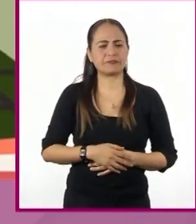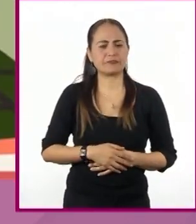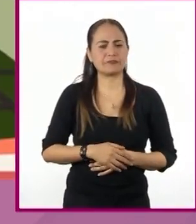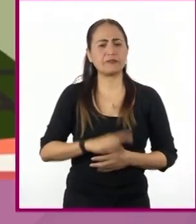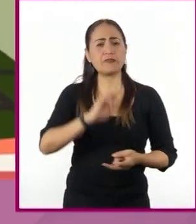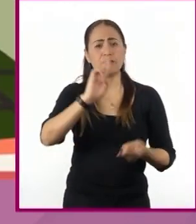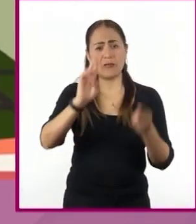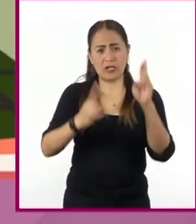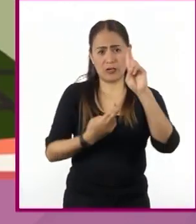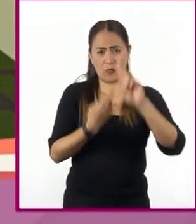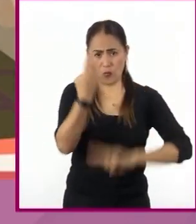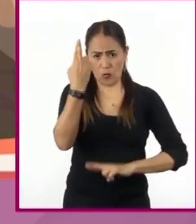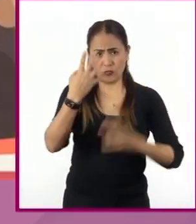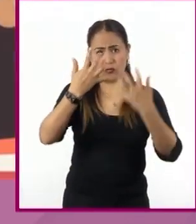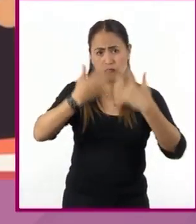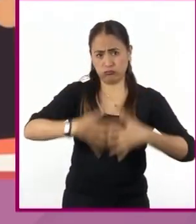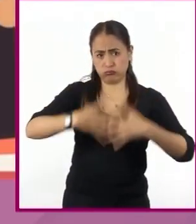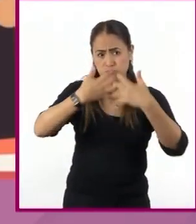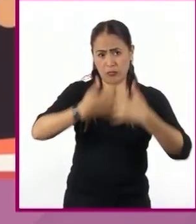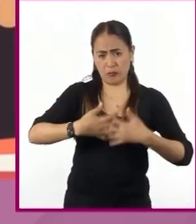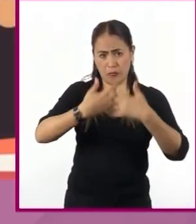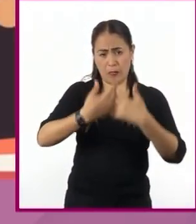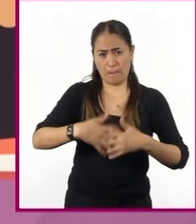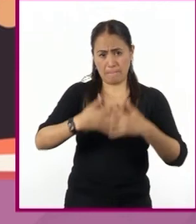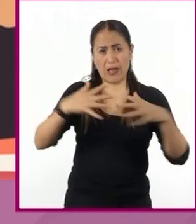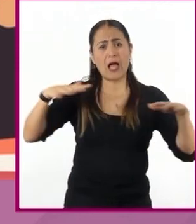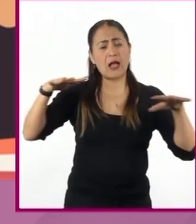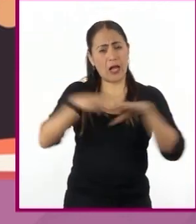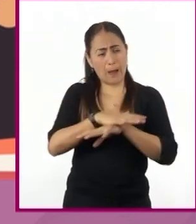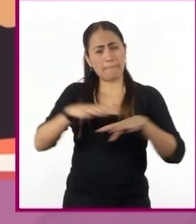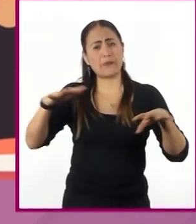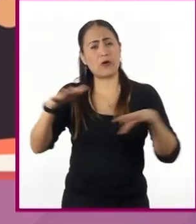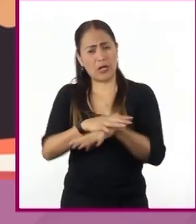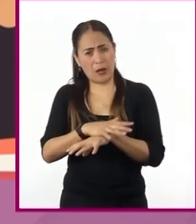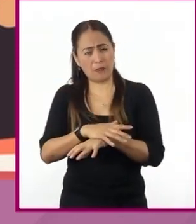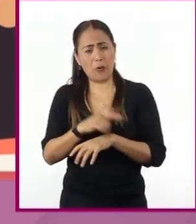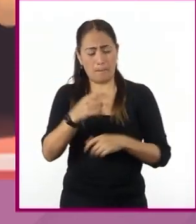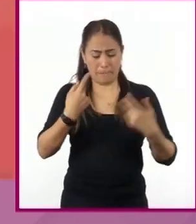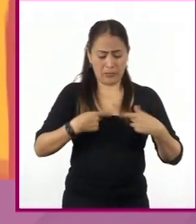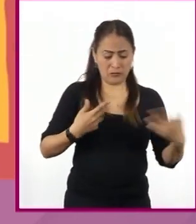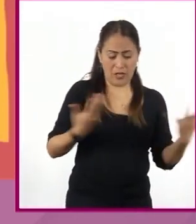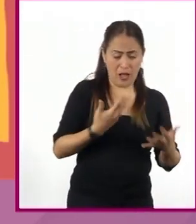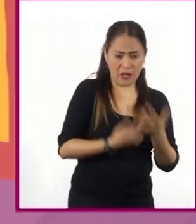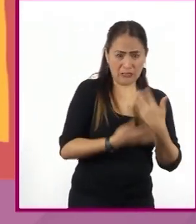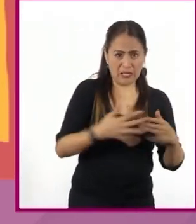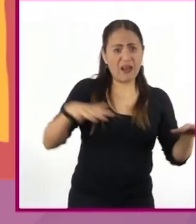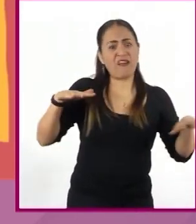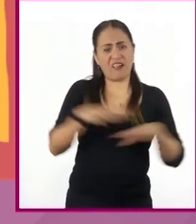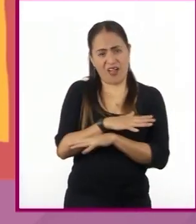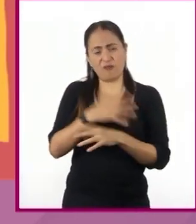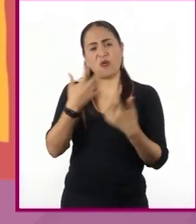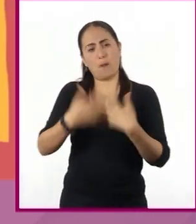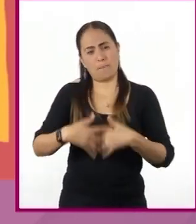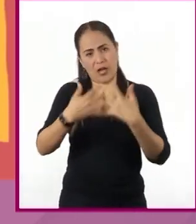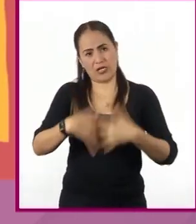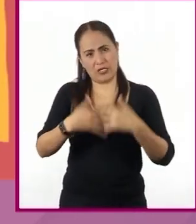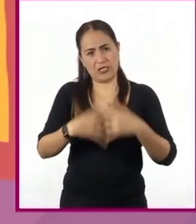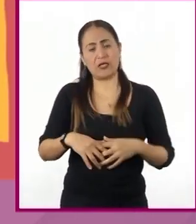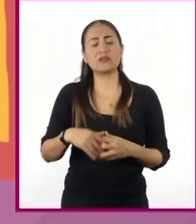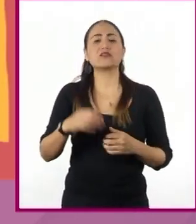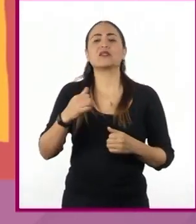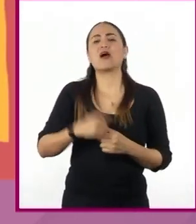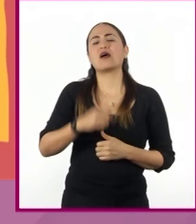Revolución Industrial, las máquinas poco a poco fueron sustituyendo el trabajo de las personas. Las antiguas ciudades